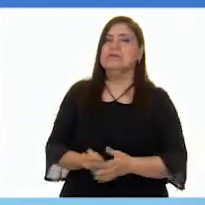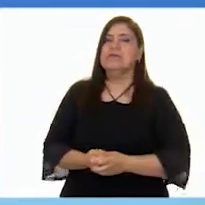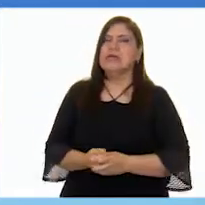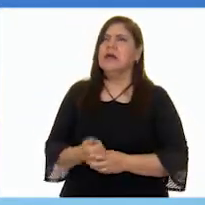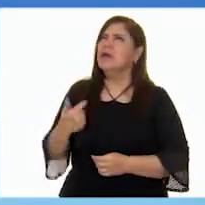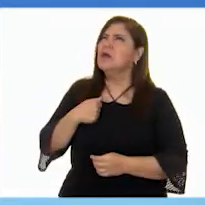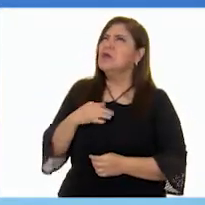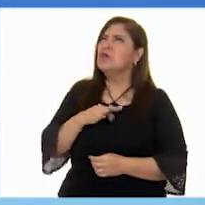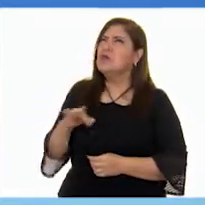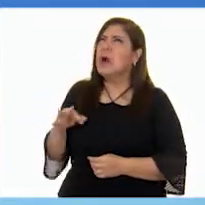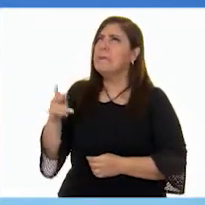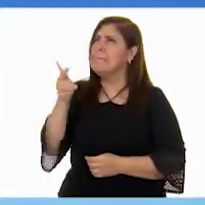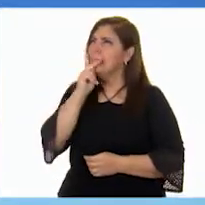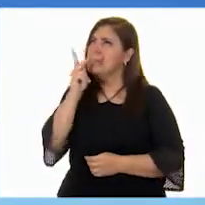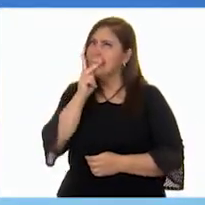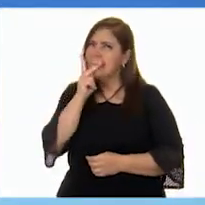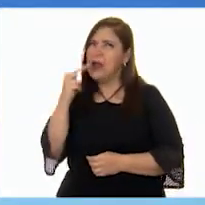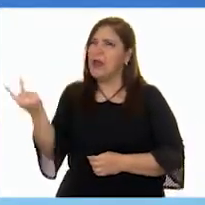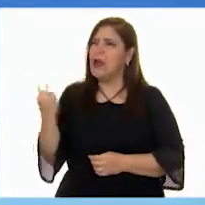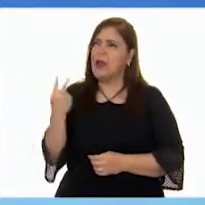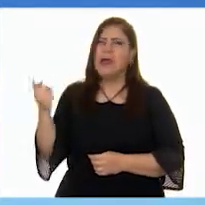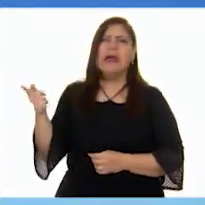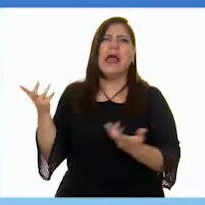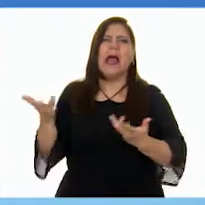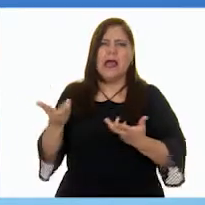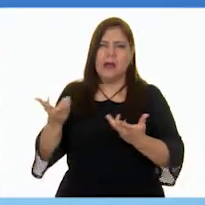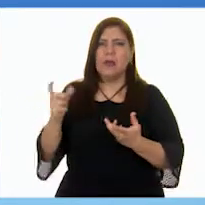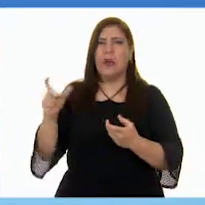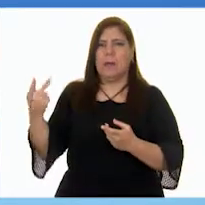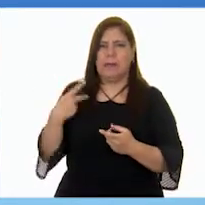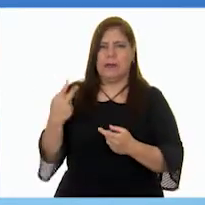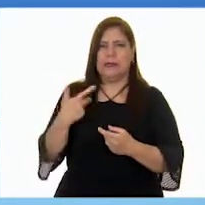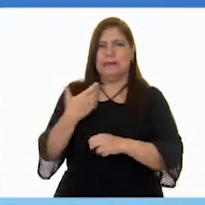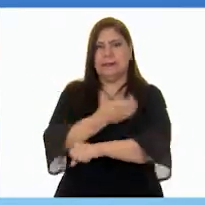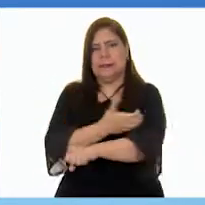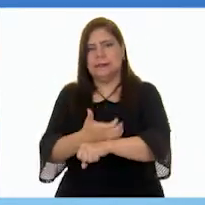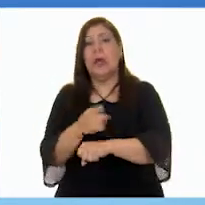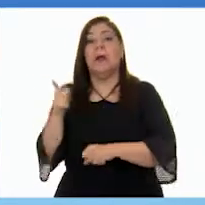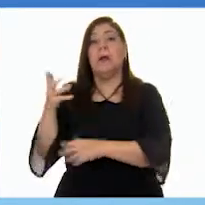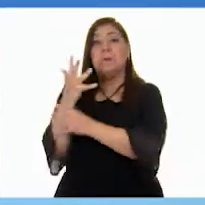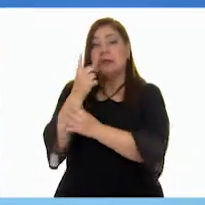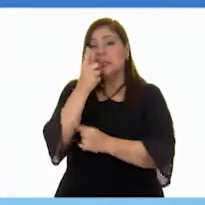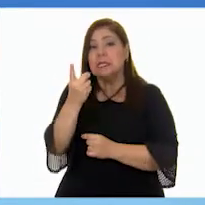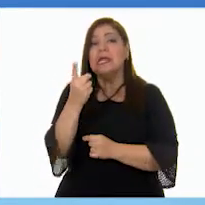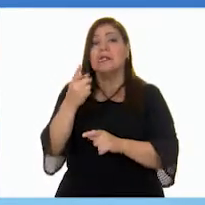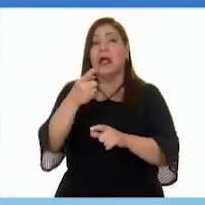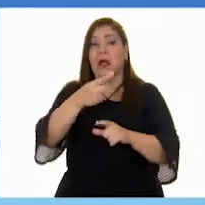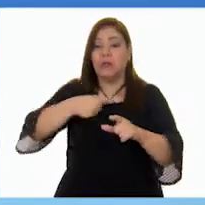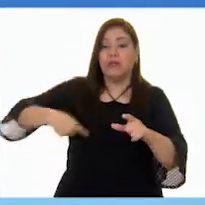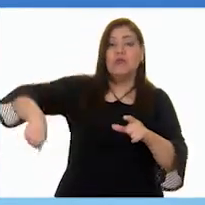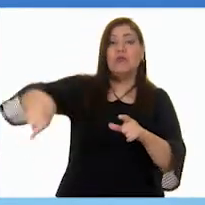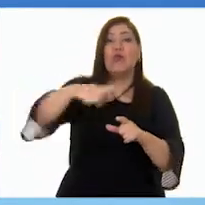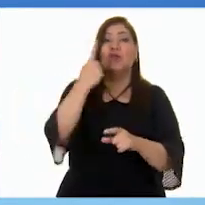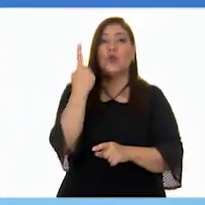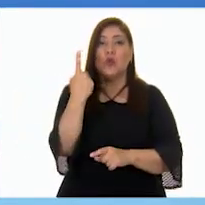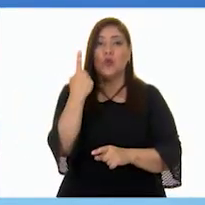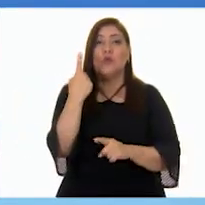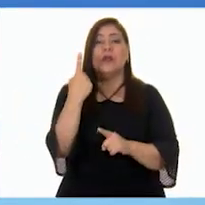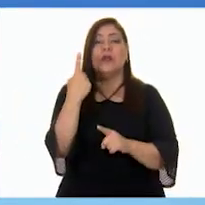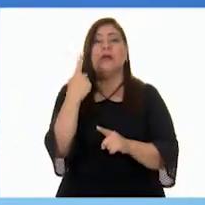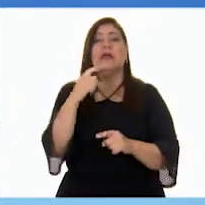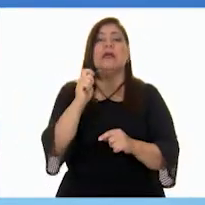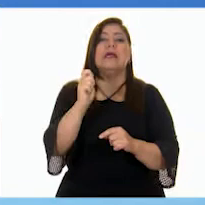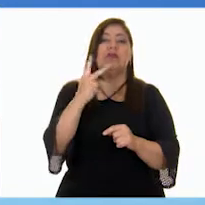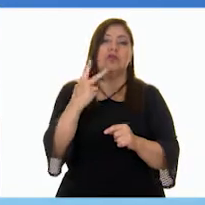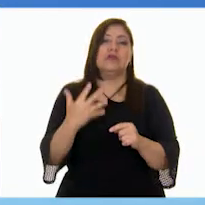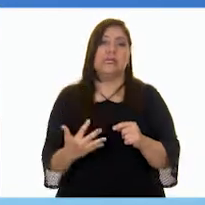mi papá cuando me acompaña a hacer ejercicio? Él, por lo general, dice que corre una vuelta y 2/5 de la pista antes de